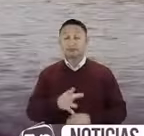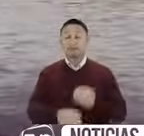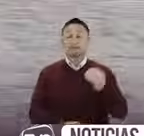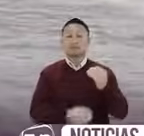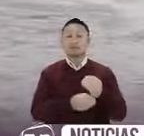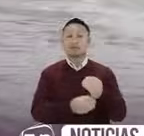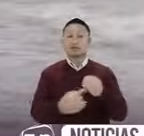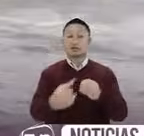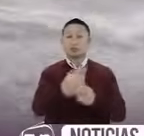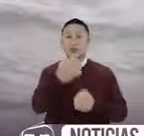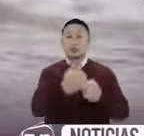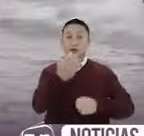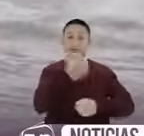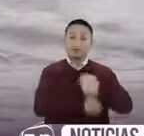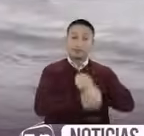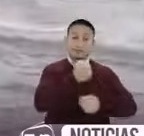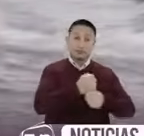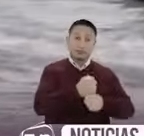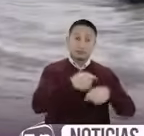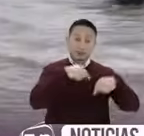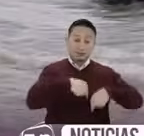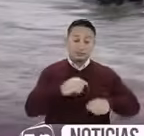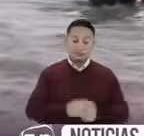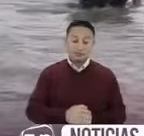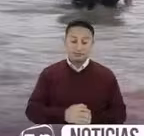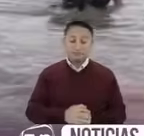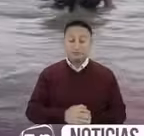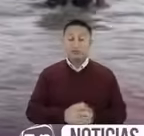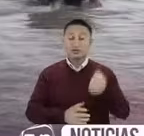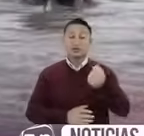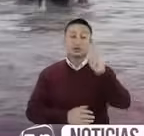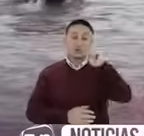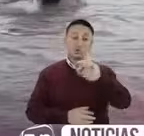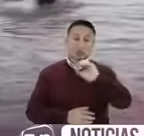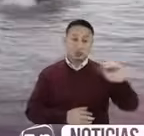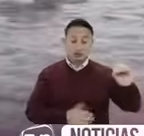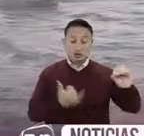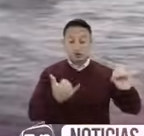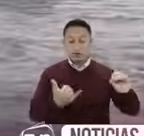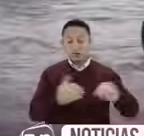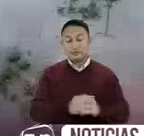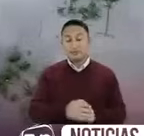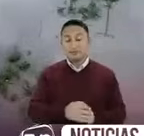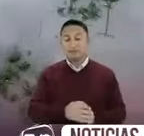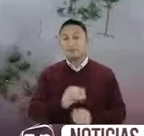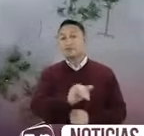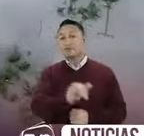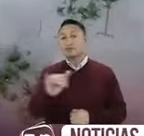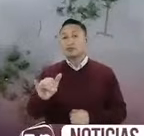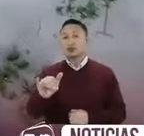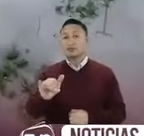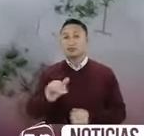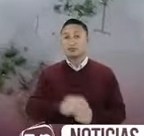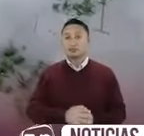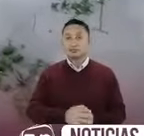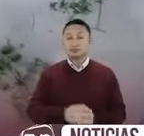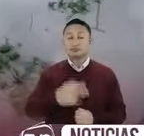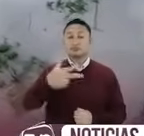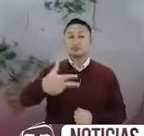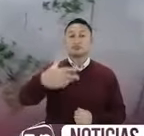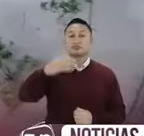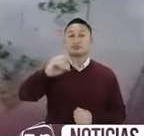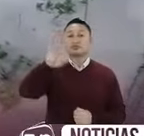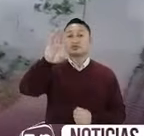año anterior, que solamente fue el sector suroeste, hay afectación también en la parroquia de Chobo, y en